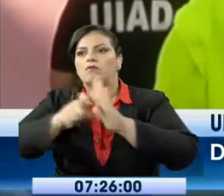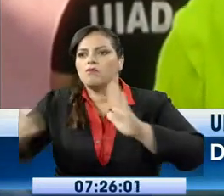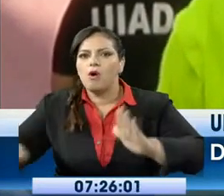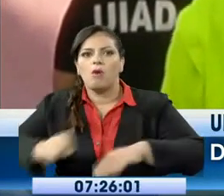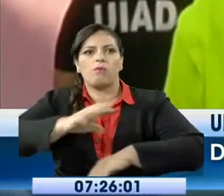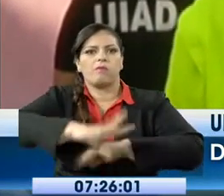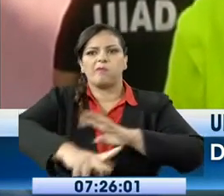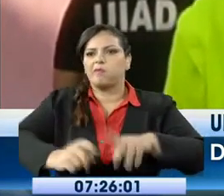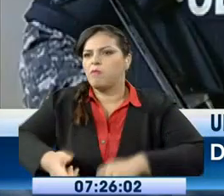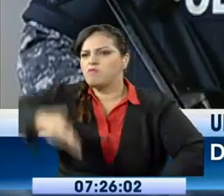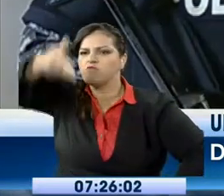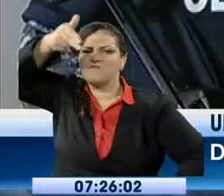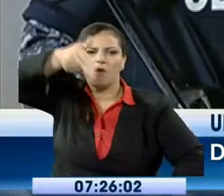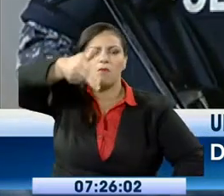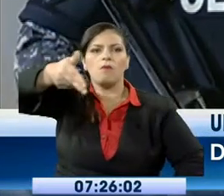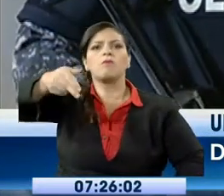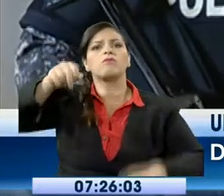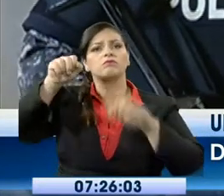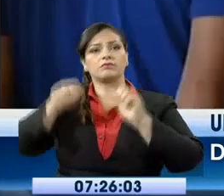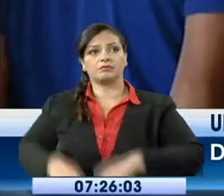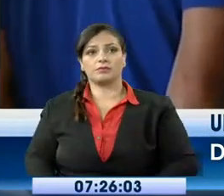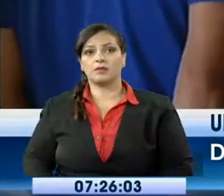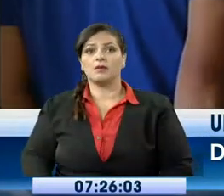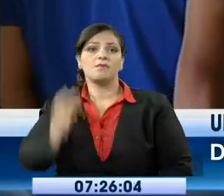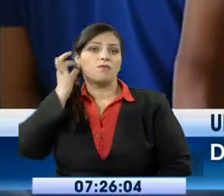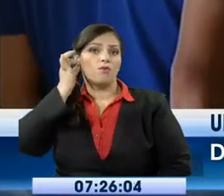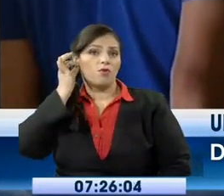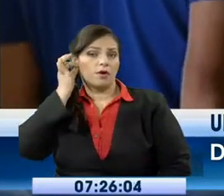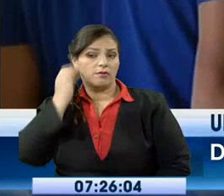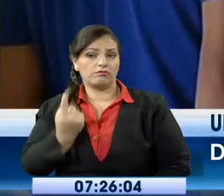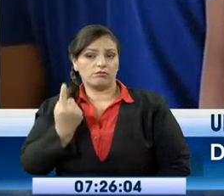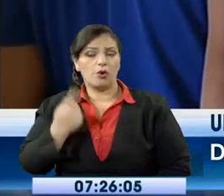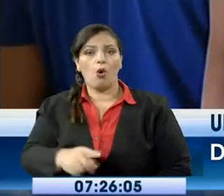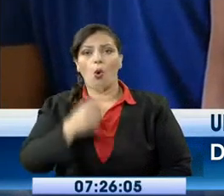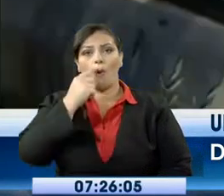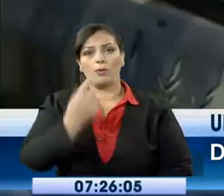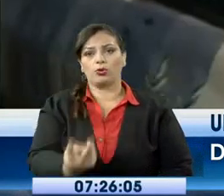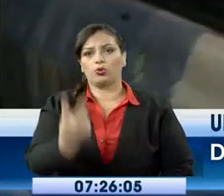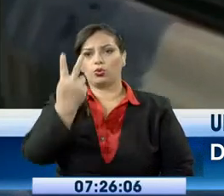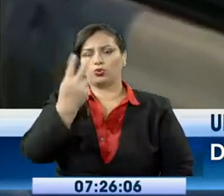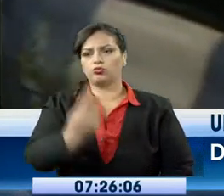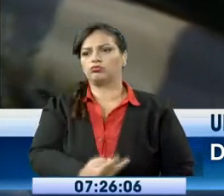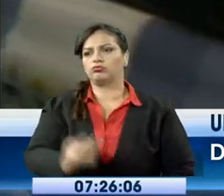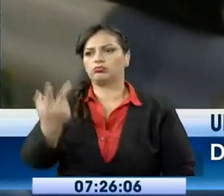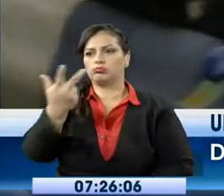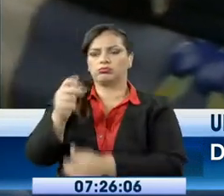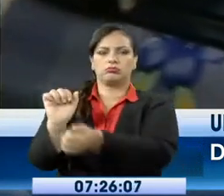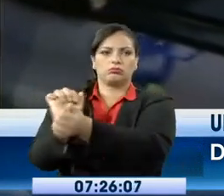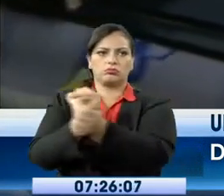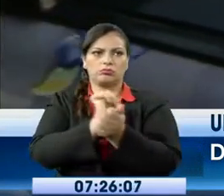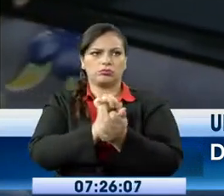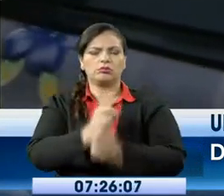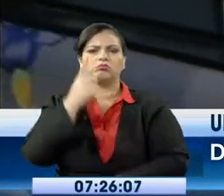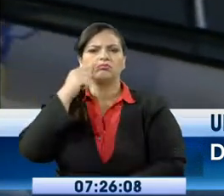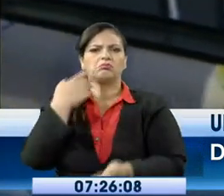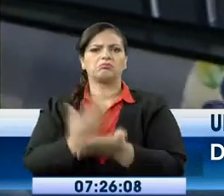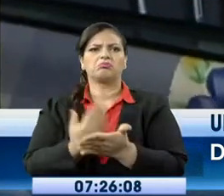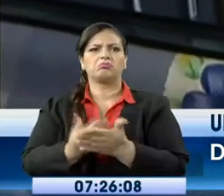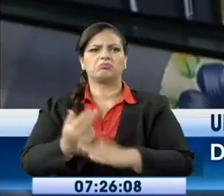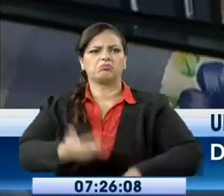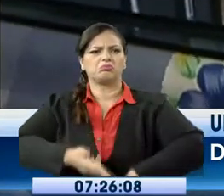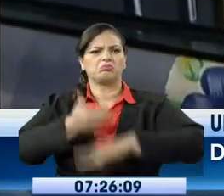varios delitos contra la propiedad. Una mujer y dos hombres fueron detenidos. Como evidencia, encontraron varios armamentos.